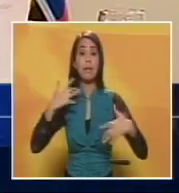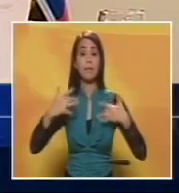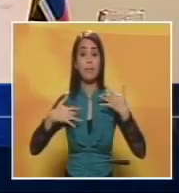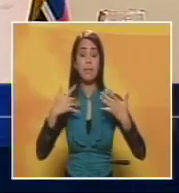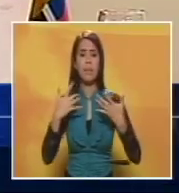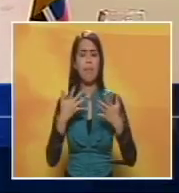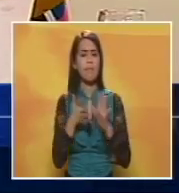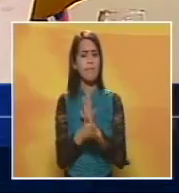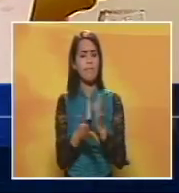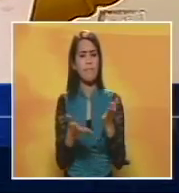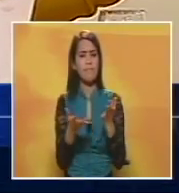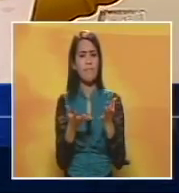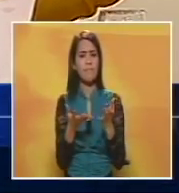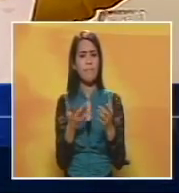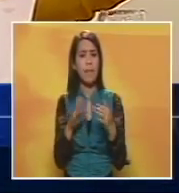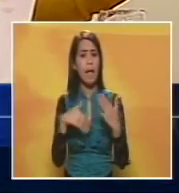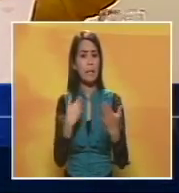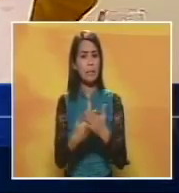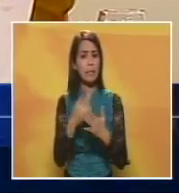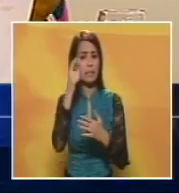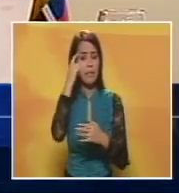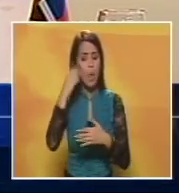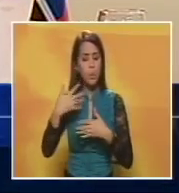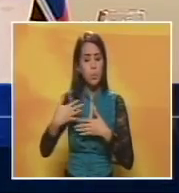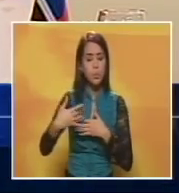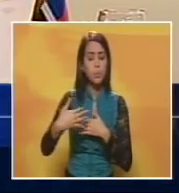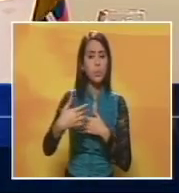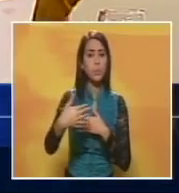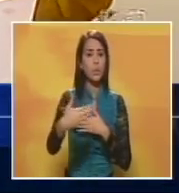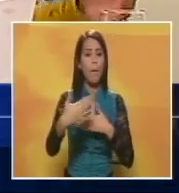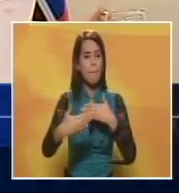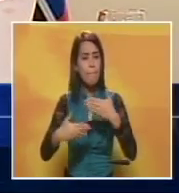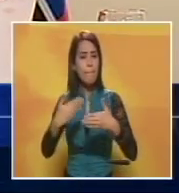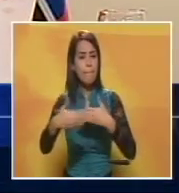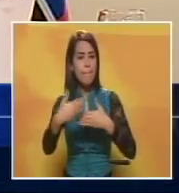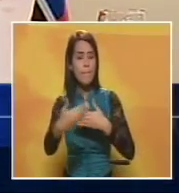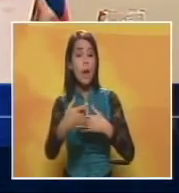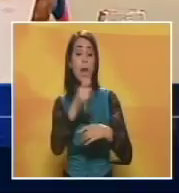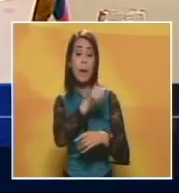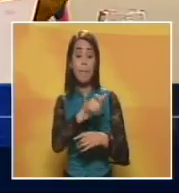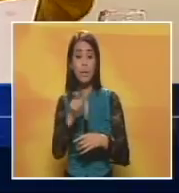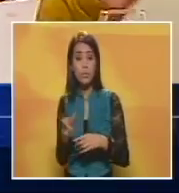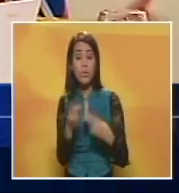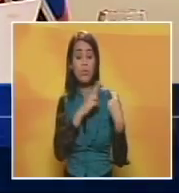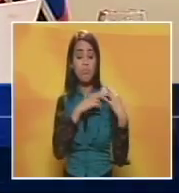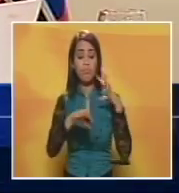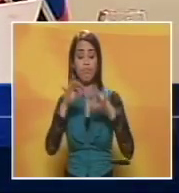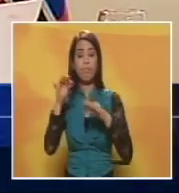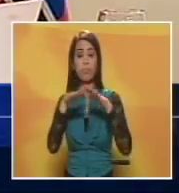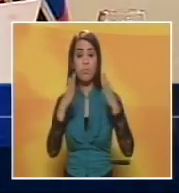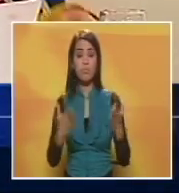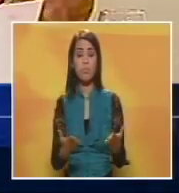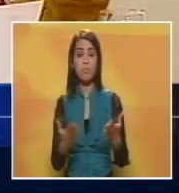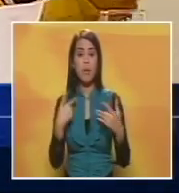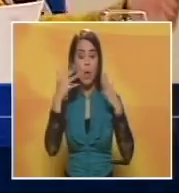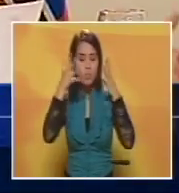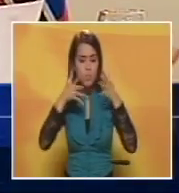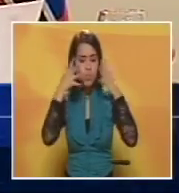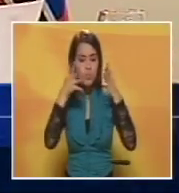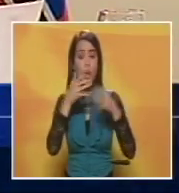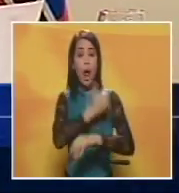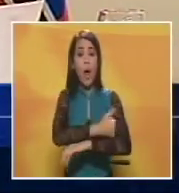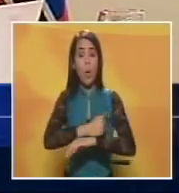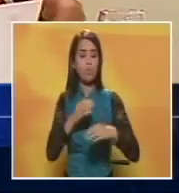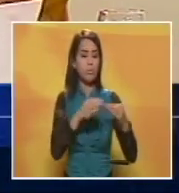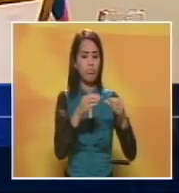van llevándonos hasta ese día. Los miembros de mesa ya fueron sorteados, los miembros de mesa comienzan a ser capacitados, las juntas ya